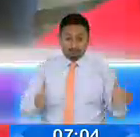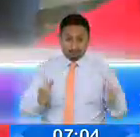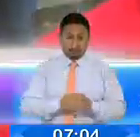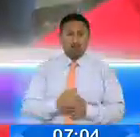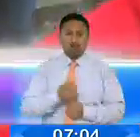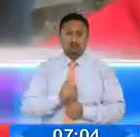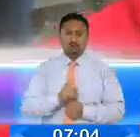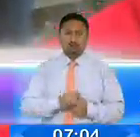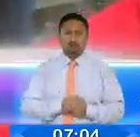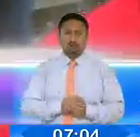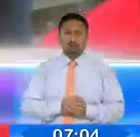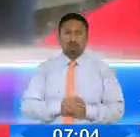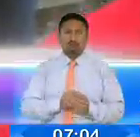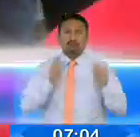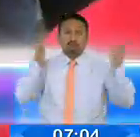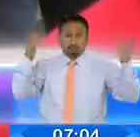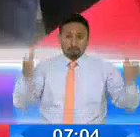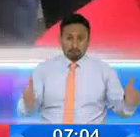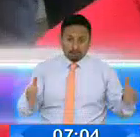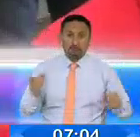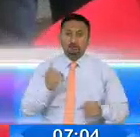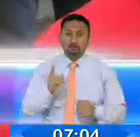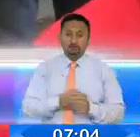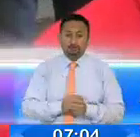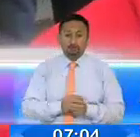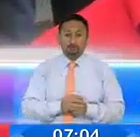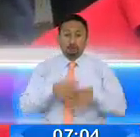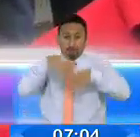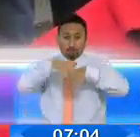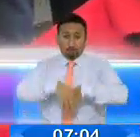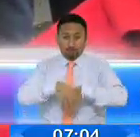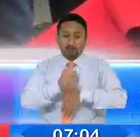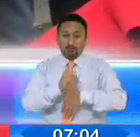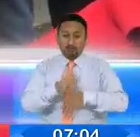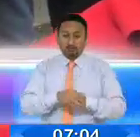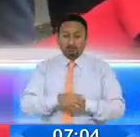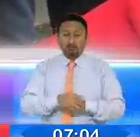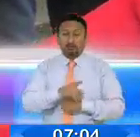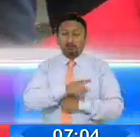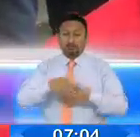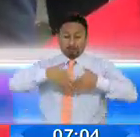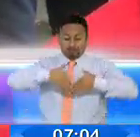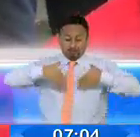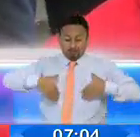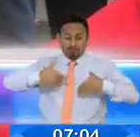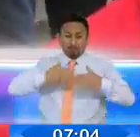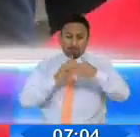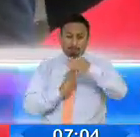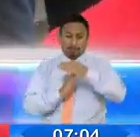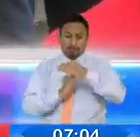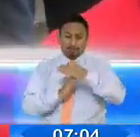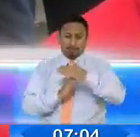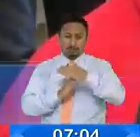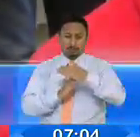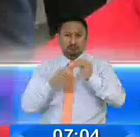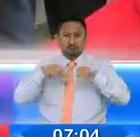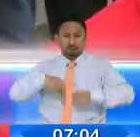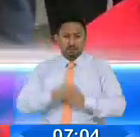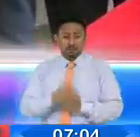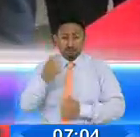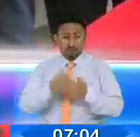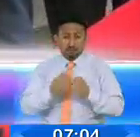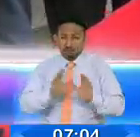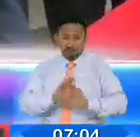No vamos a hacer lo que son cierre de vías, ni vamos a mantenernos en las vías, manifestando en una manera pacífica. No vamos a hacer ningún tipo de